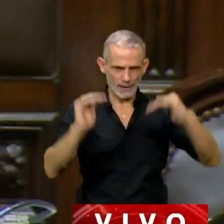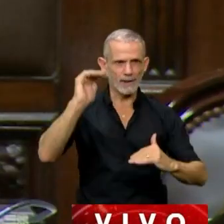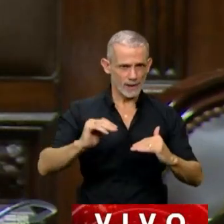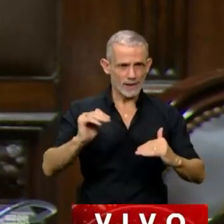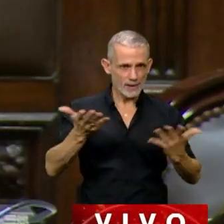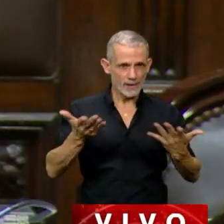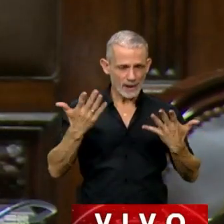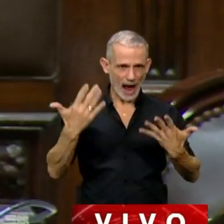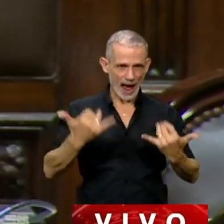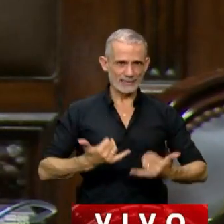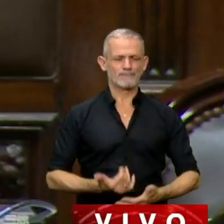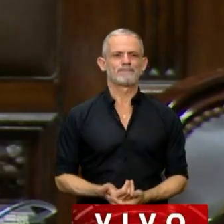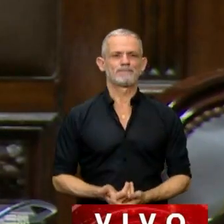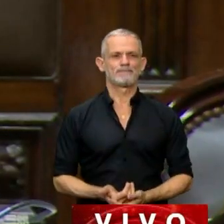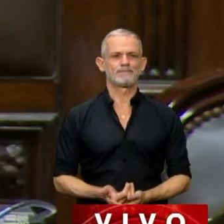desequilibrar.